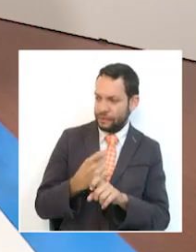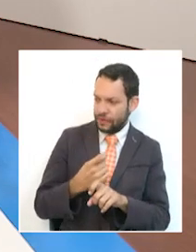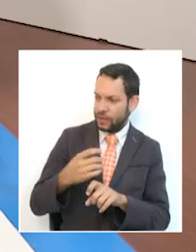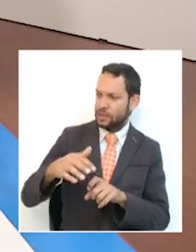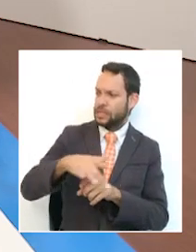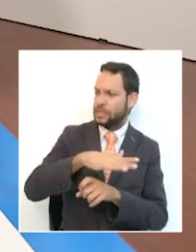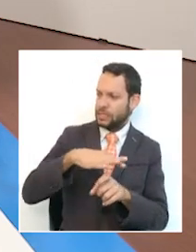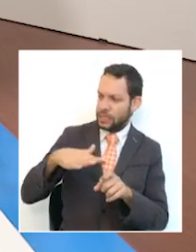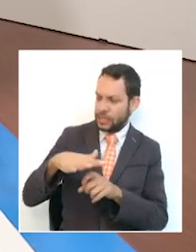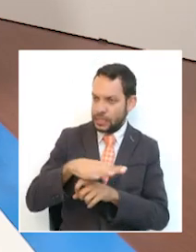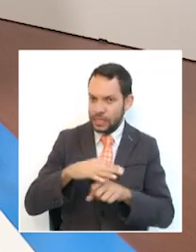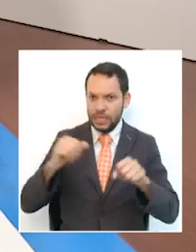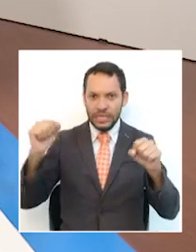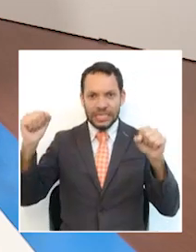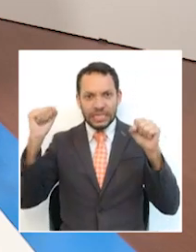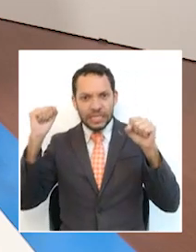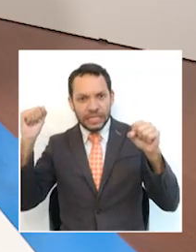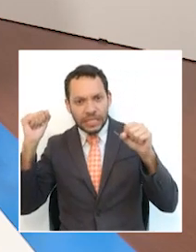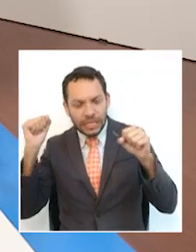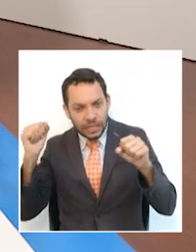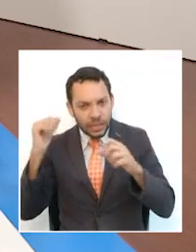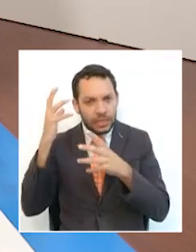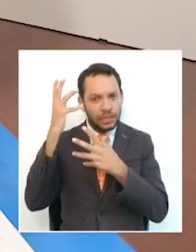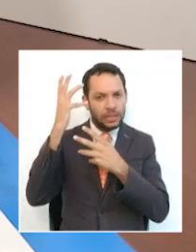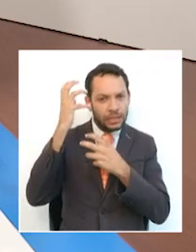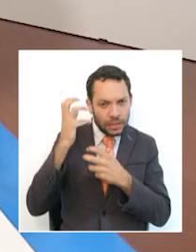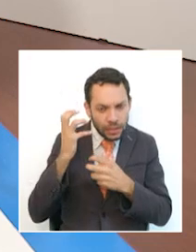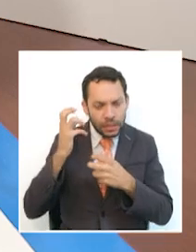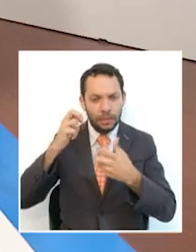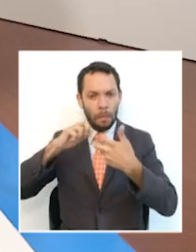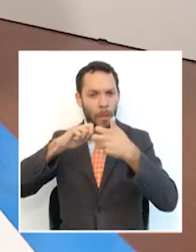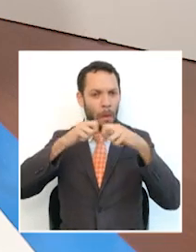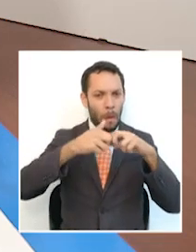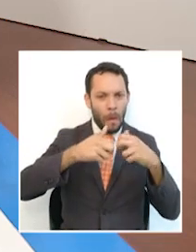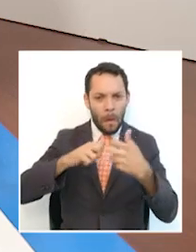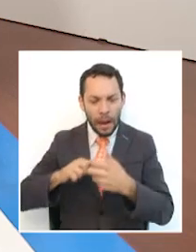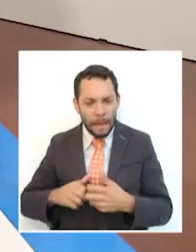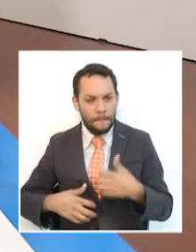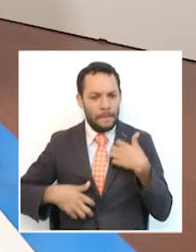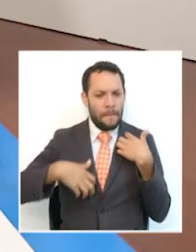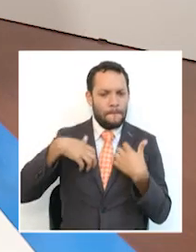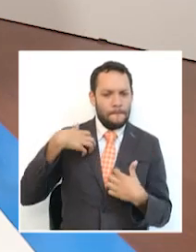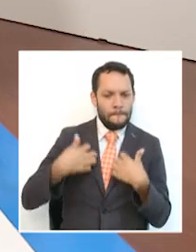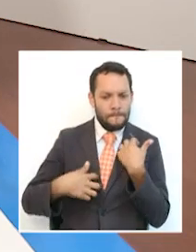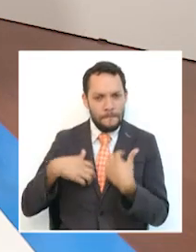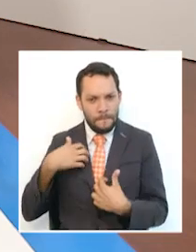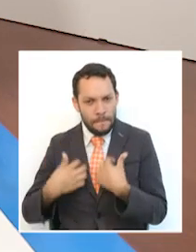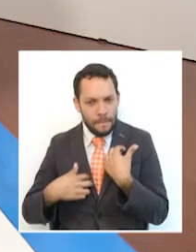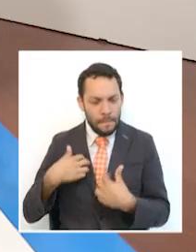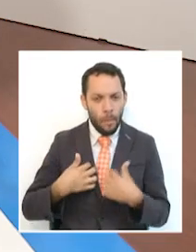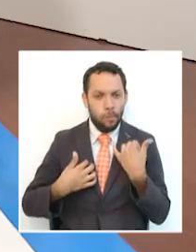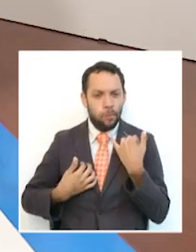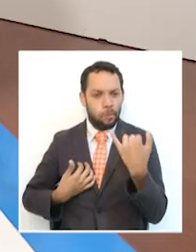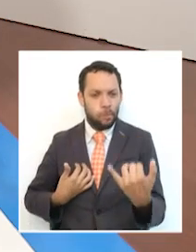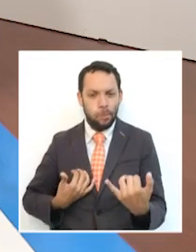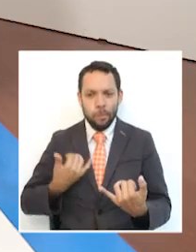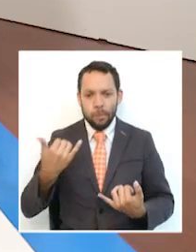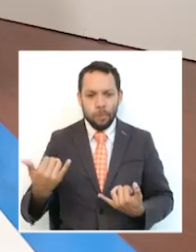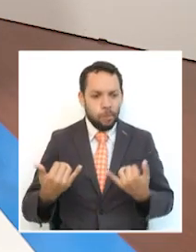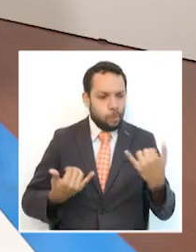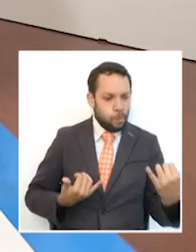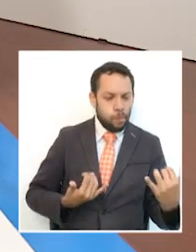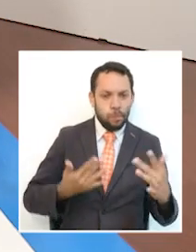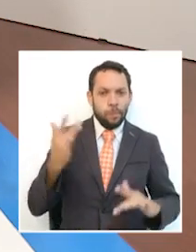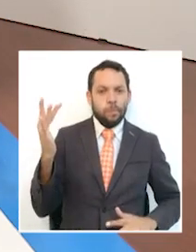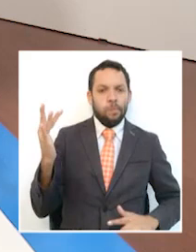mucho 2 ansiedad estrés angustia y las emociones empiezan a jugar contra nosotros